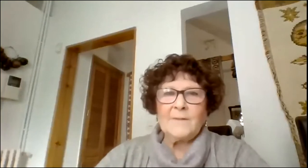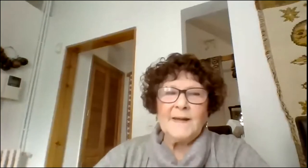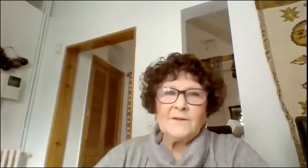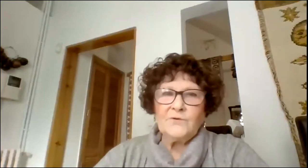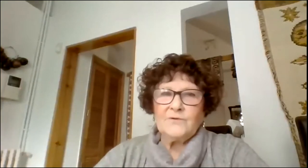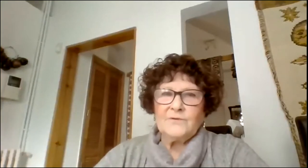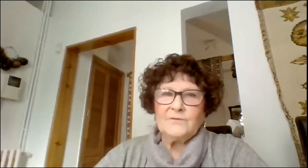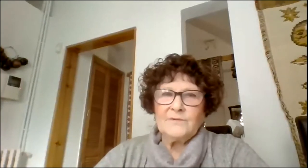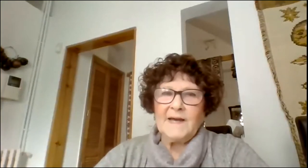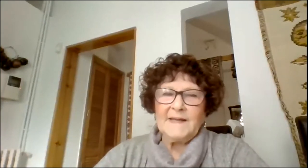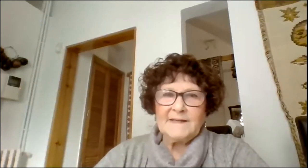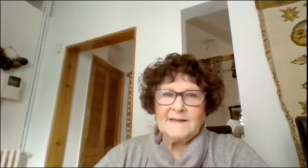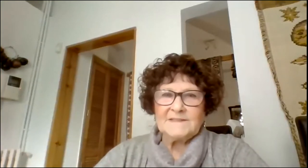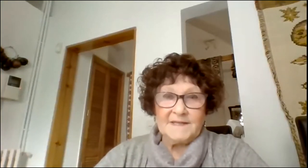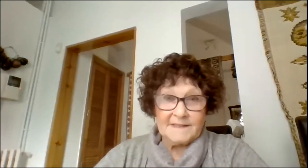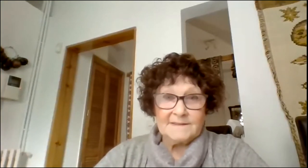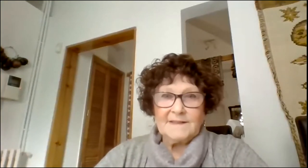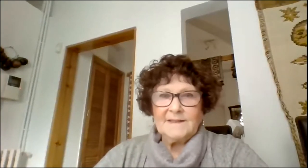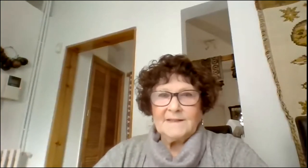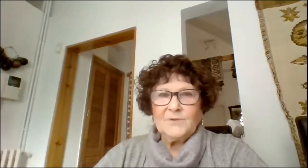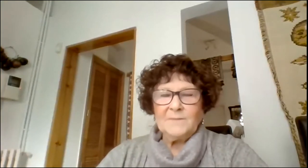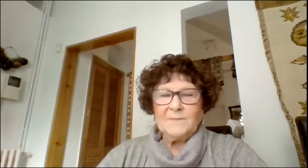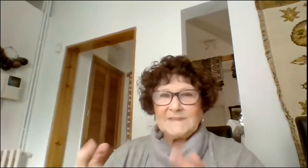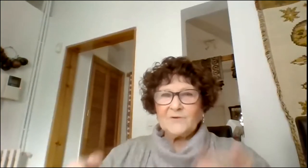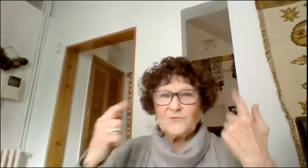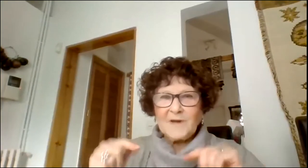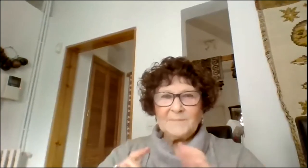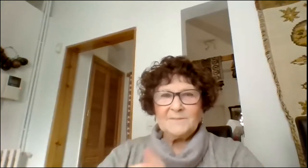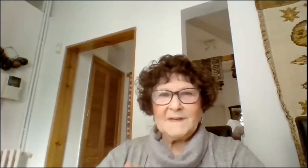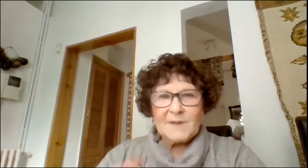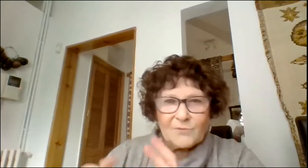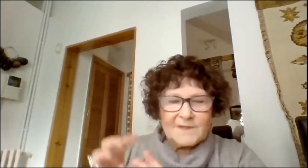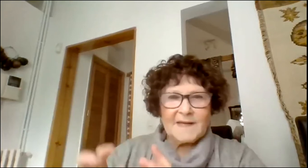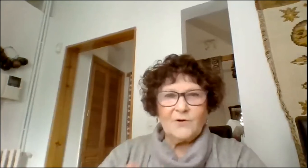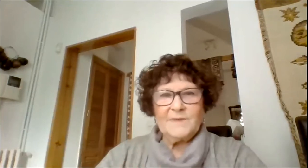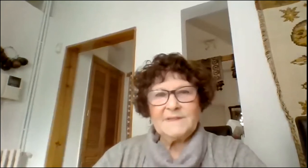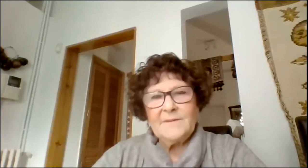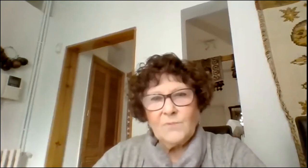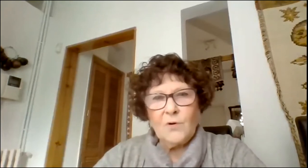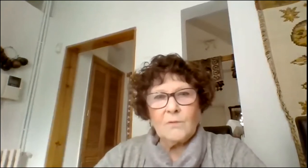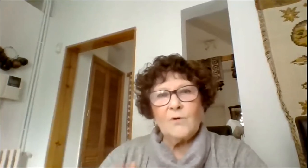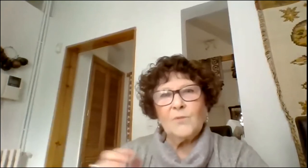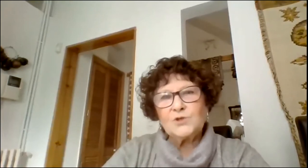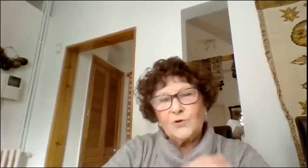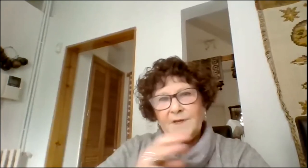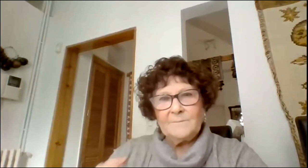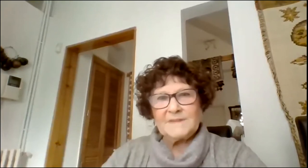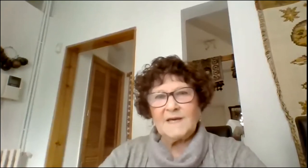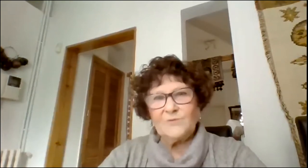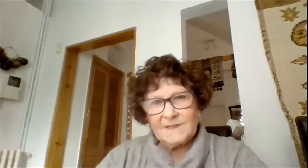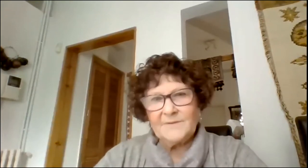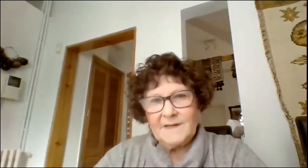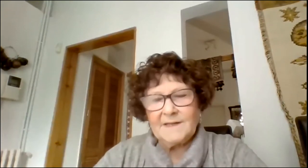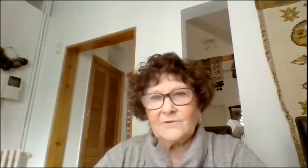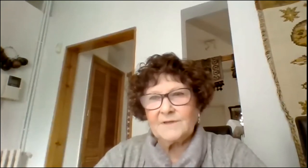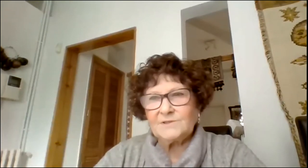habíamos hablado Ana ayer. Voy a empezar con una primera pregunta que comentábamos, cómo yo he empezado